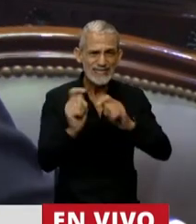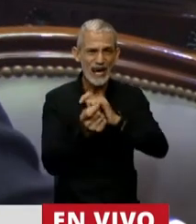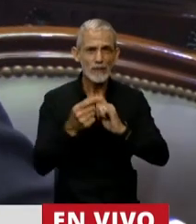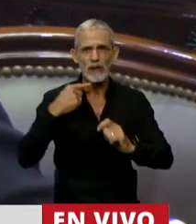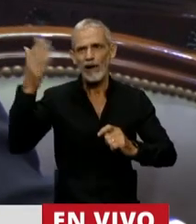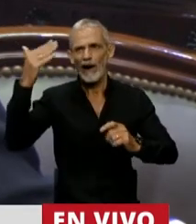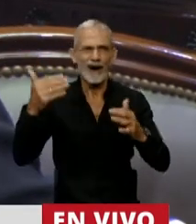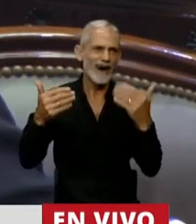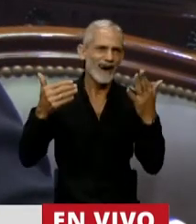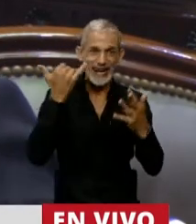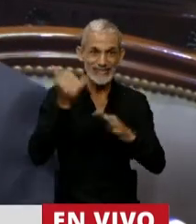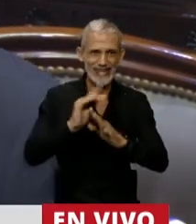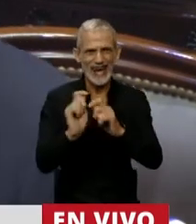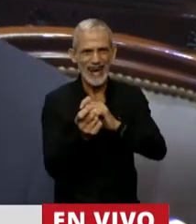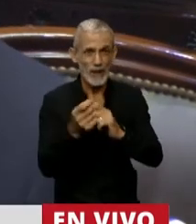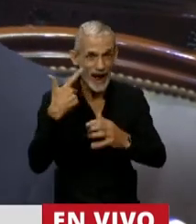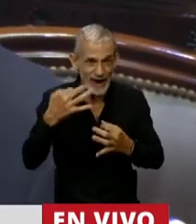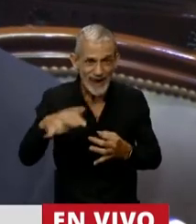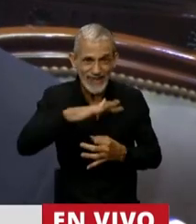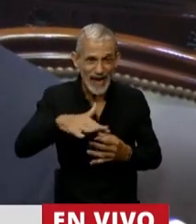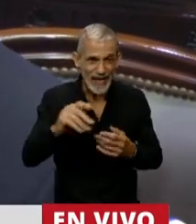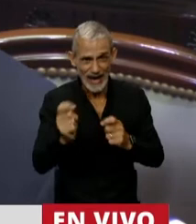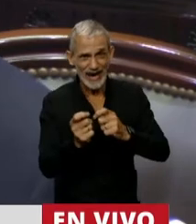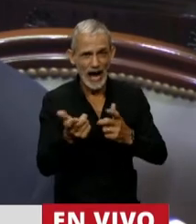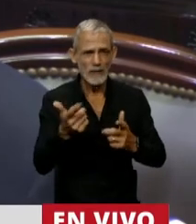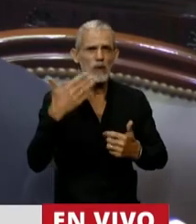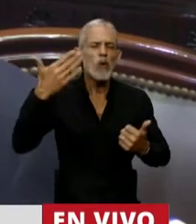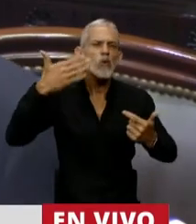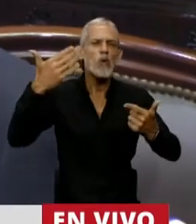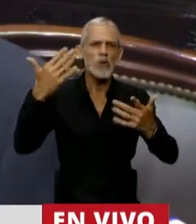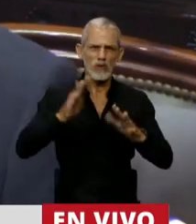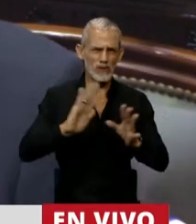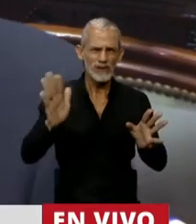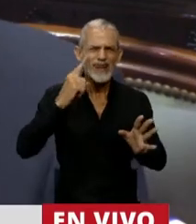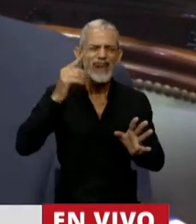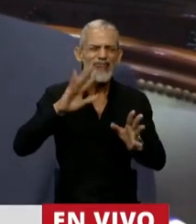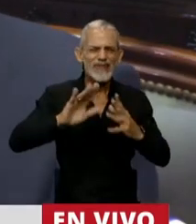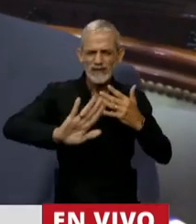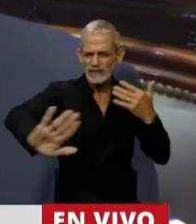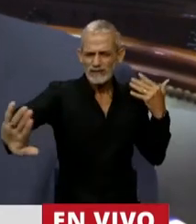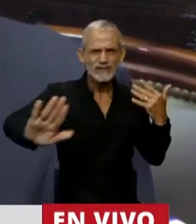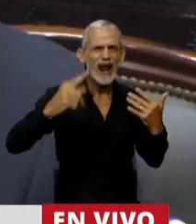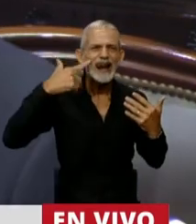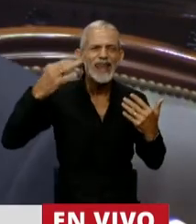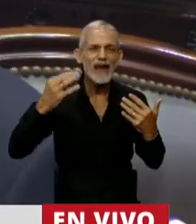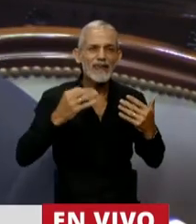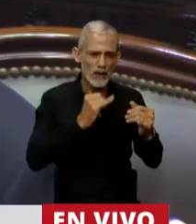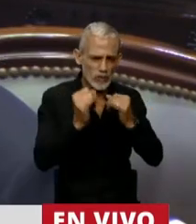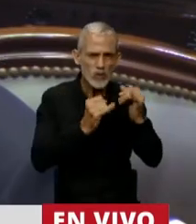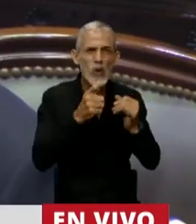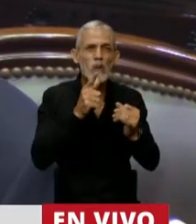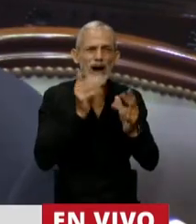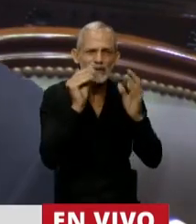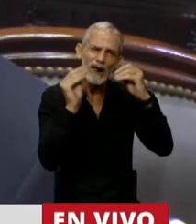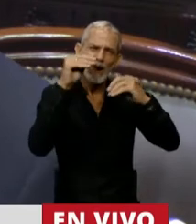discursos no se modifican con relatos que ya nada tienen que ver con la realidad que esas son ciencia